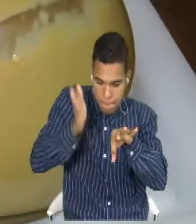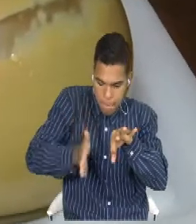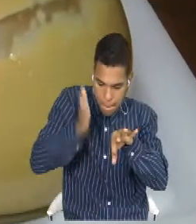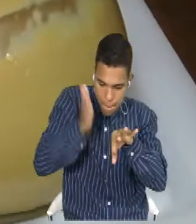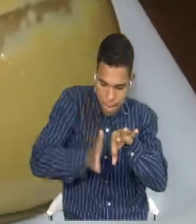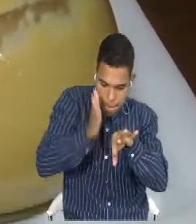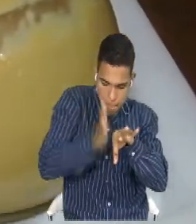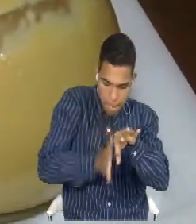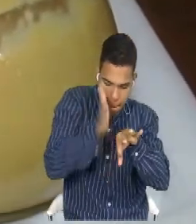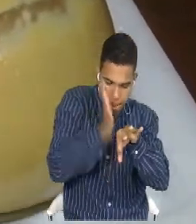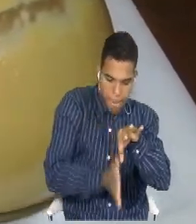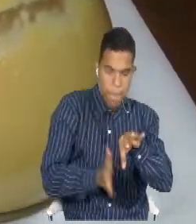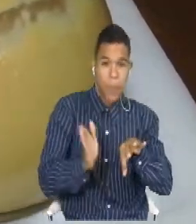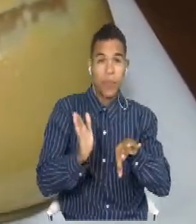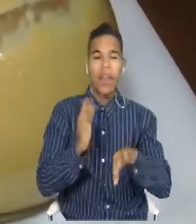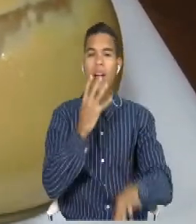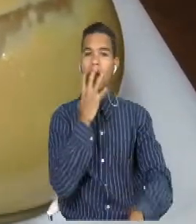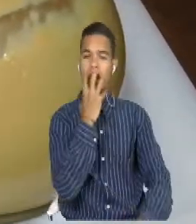La manzana nos ayuda,